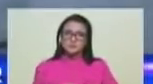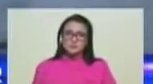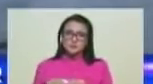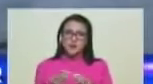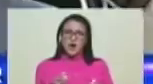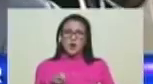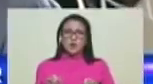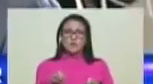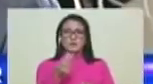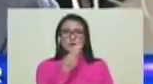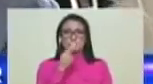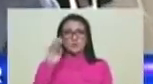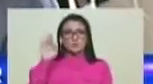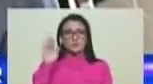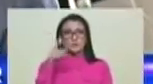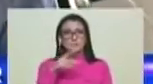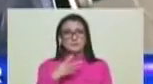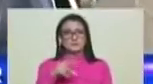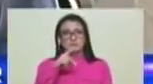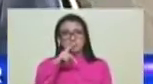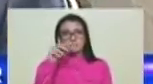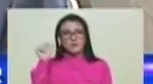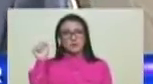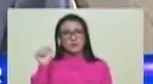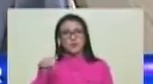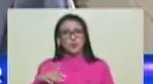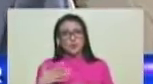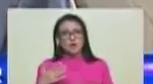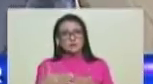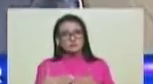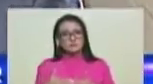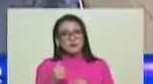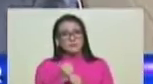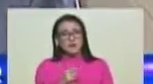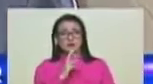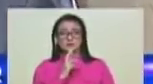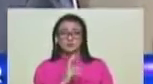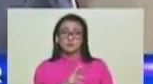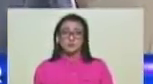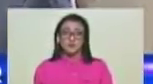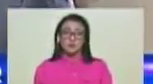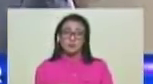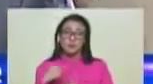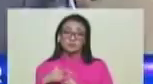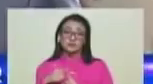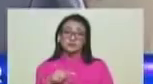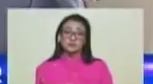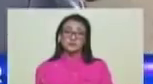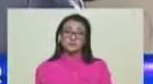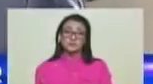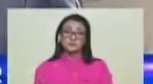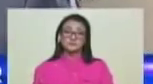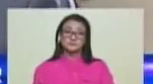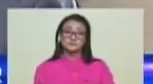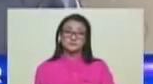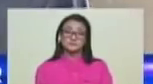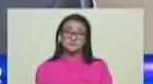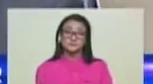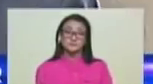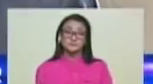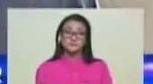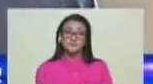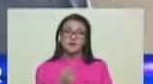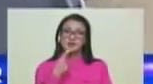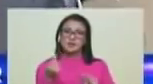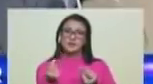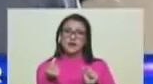económica que ha prometido el presidente Maduro y cuándo se podrían esperar resultados? Y también, si me permite, usted habla de un